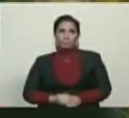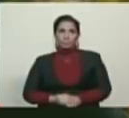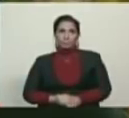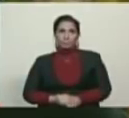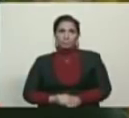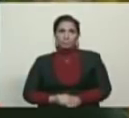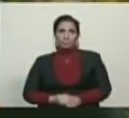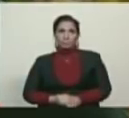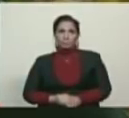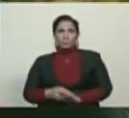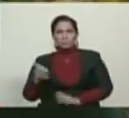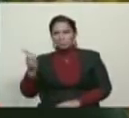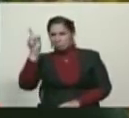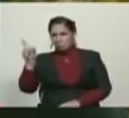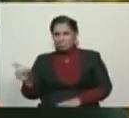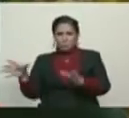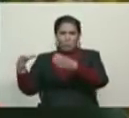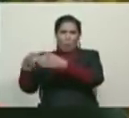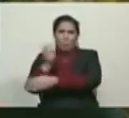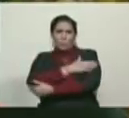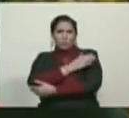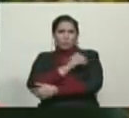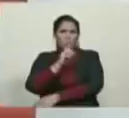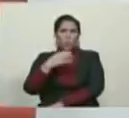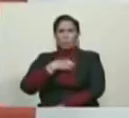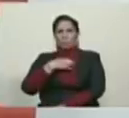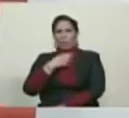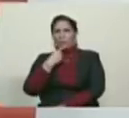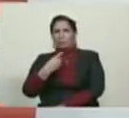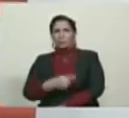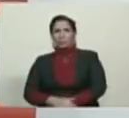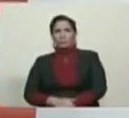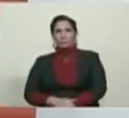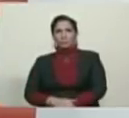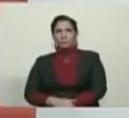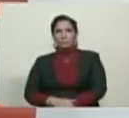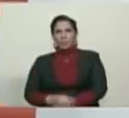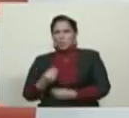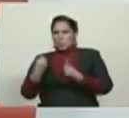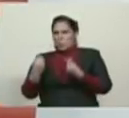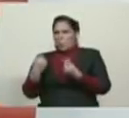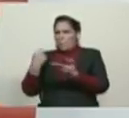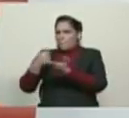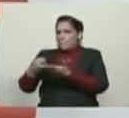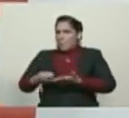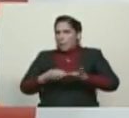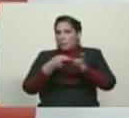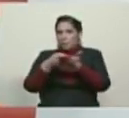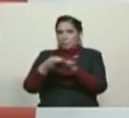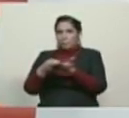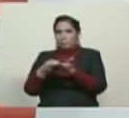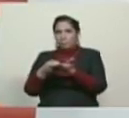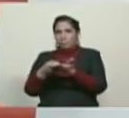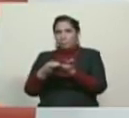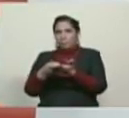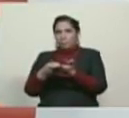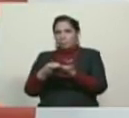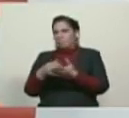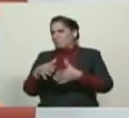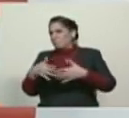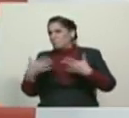Ahí uno puede decir, facilito, ¿no? ¿Y cómo lo pagan? ¿Qué